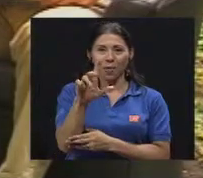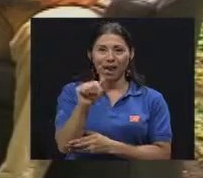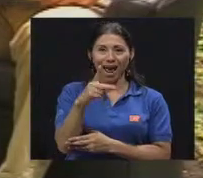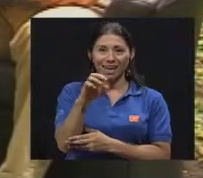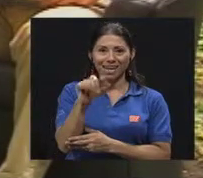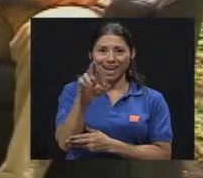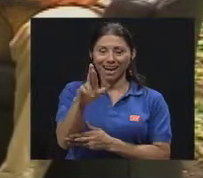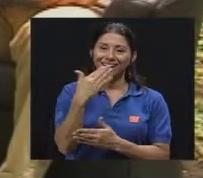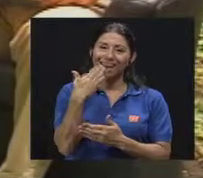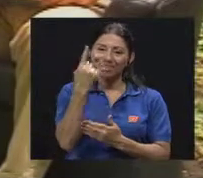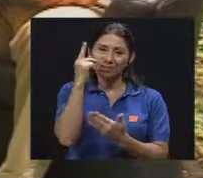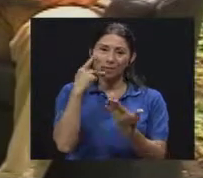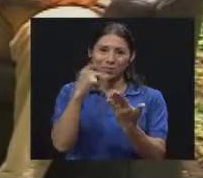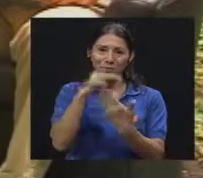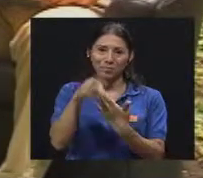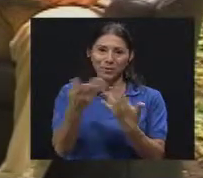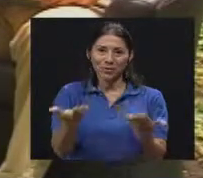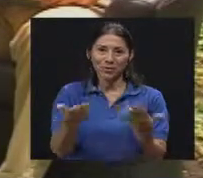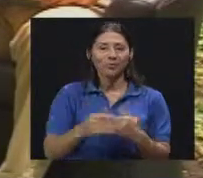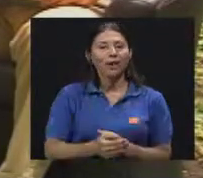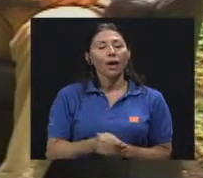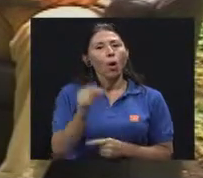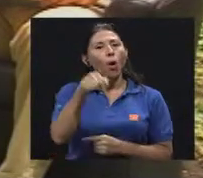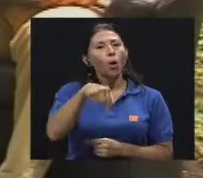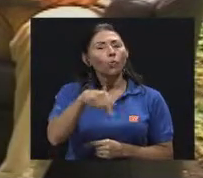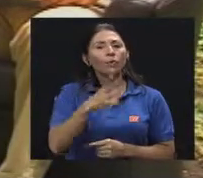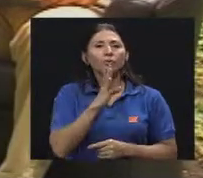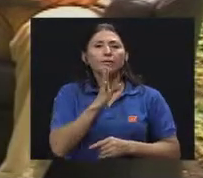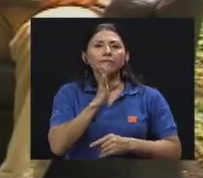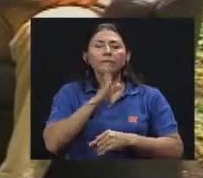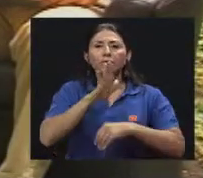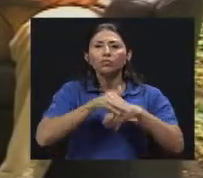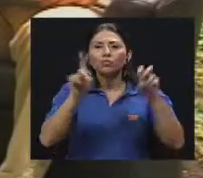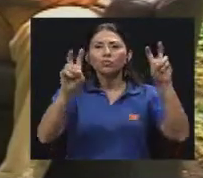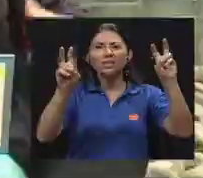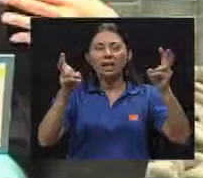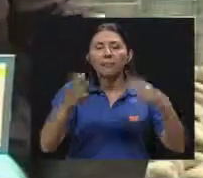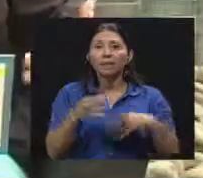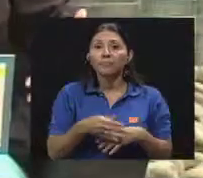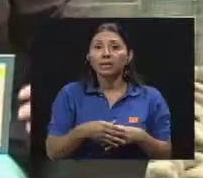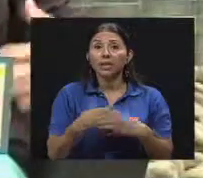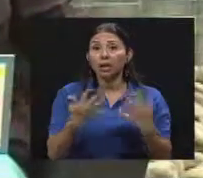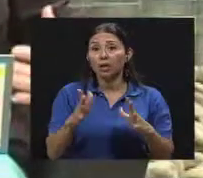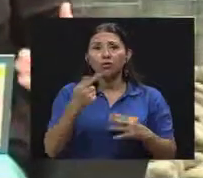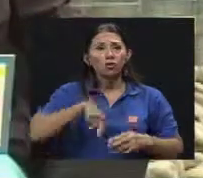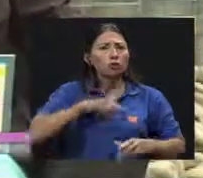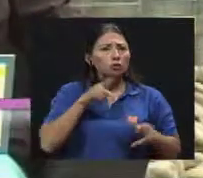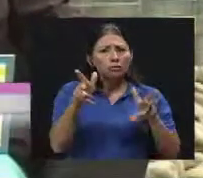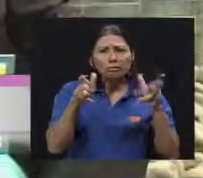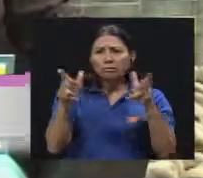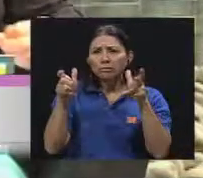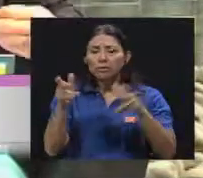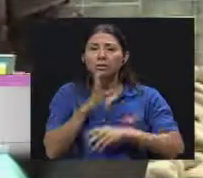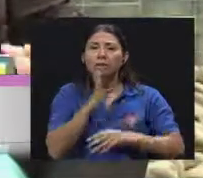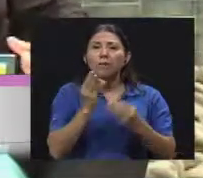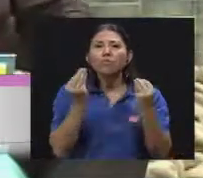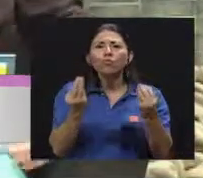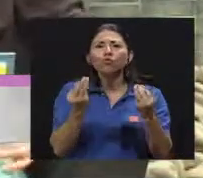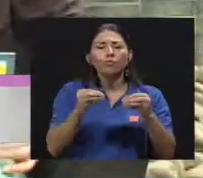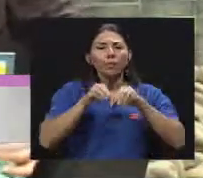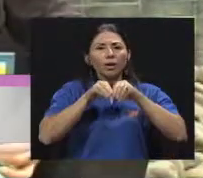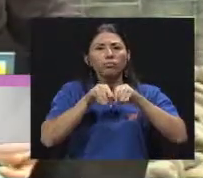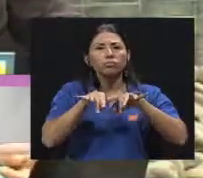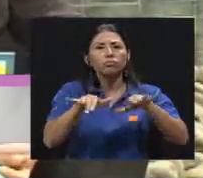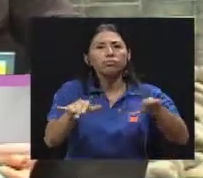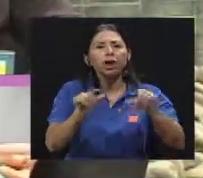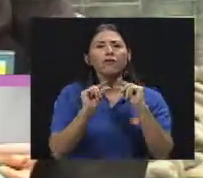por acompañarnos el día de hoy. Bueno, Saúl, hoy vamos a conversar sobre un tema que definitivamente hemos oído hablar mucho, que es esta red de cuidado